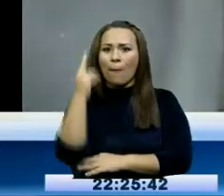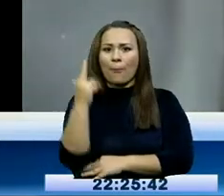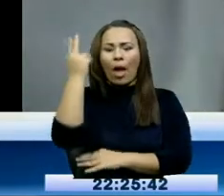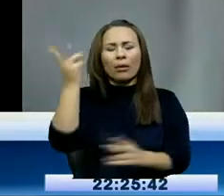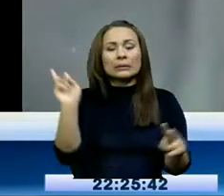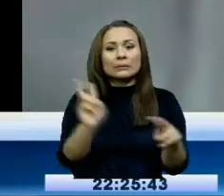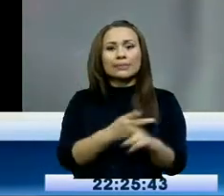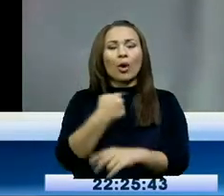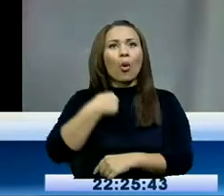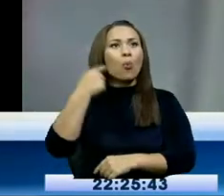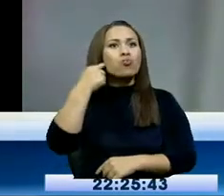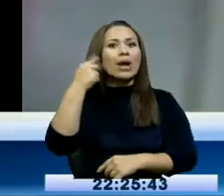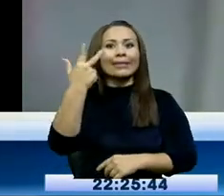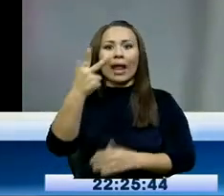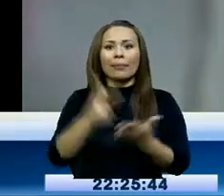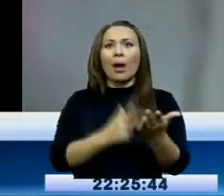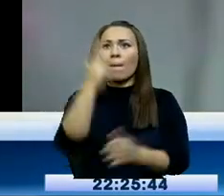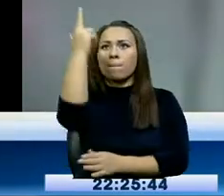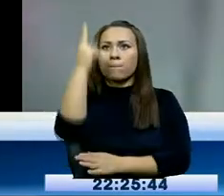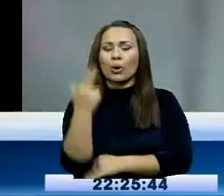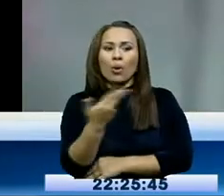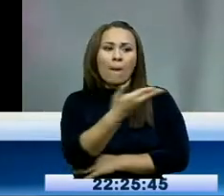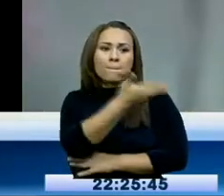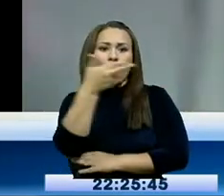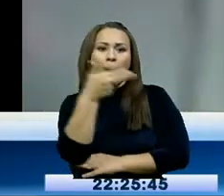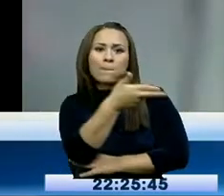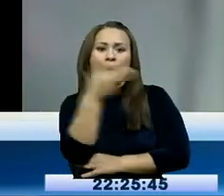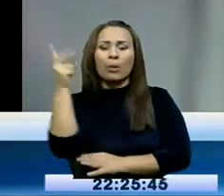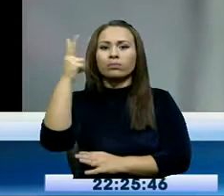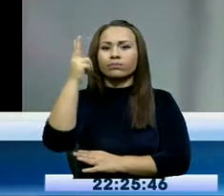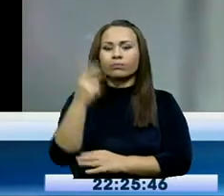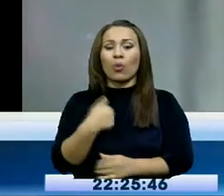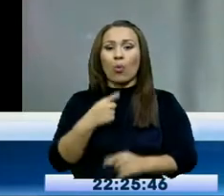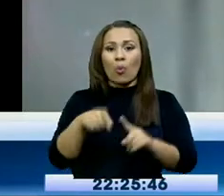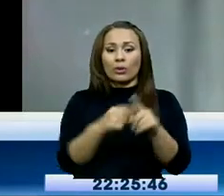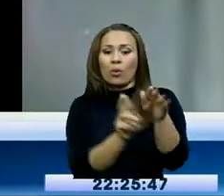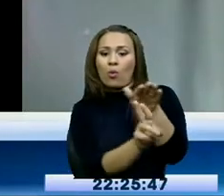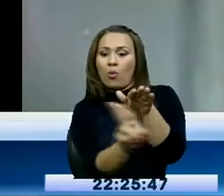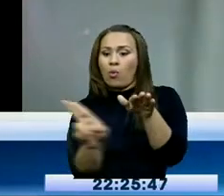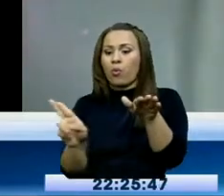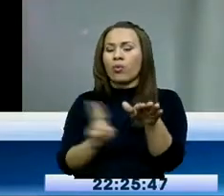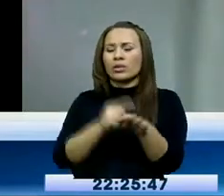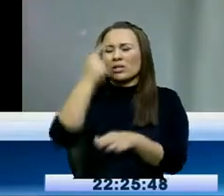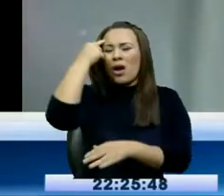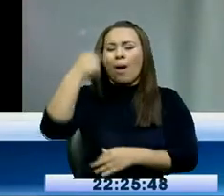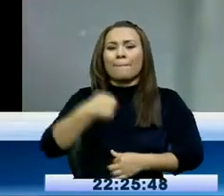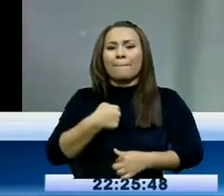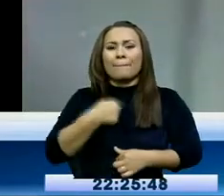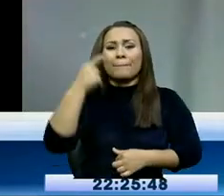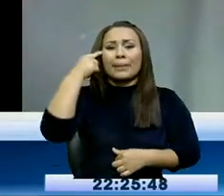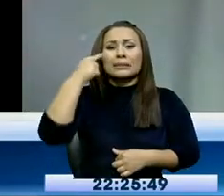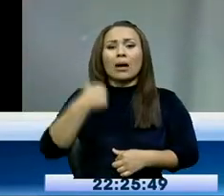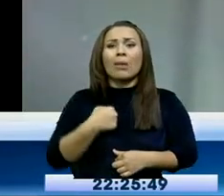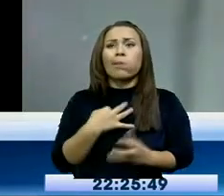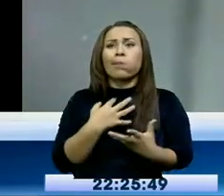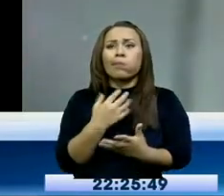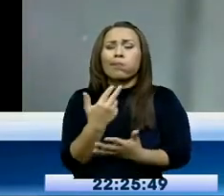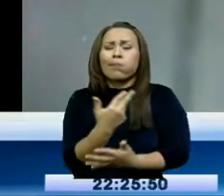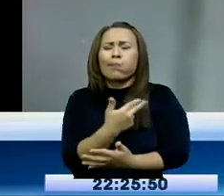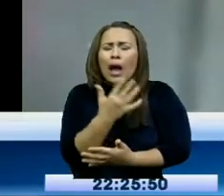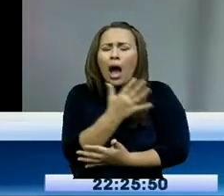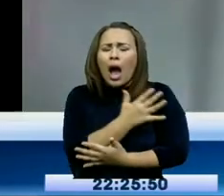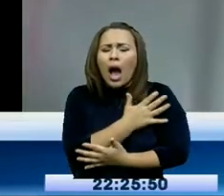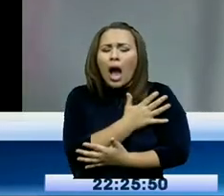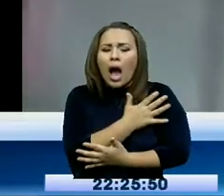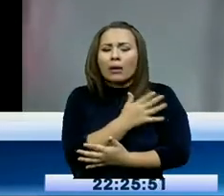Hubo como tres tiros, uno al parabrisa, uno al momento que yo salía, que yo pensé que me habían dado un balazo en la pierna, y otro